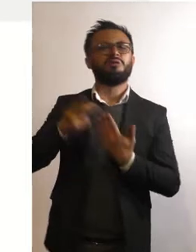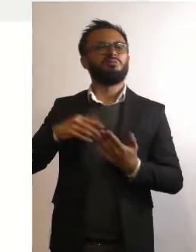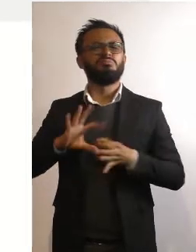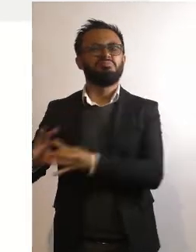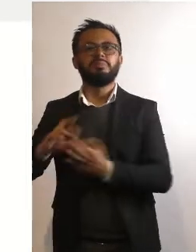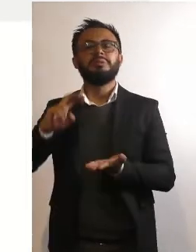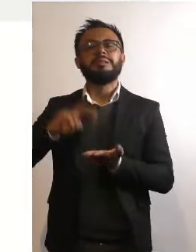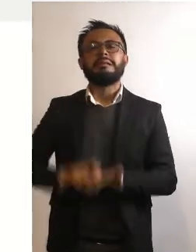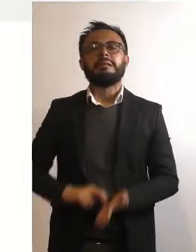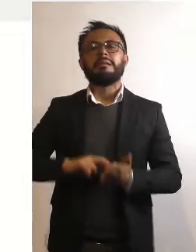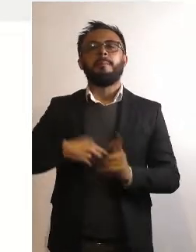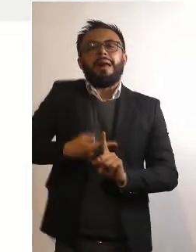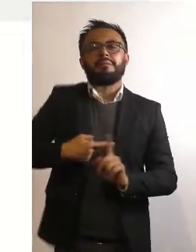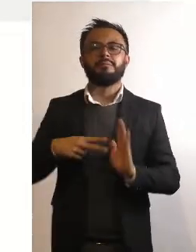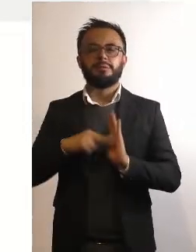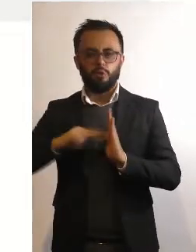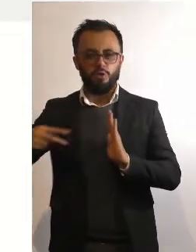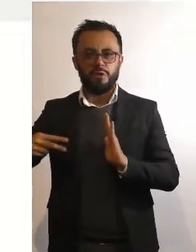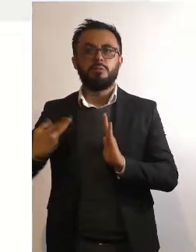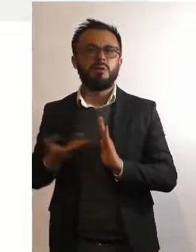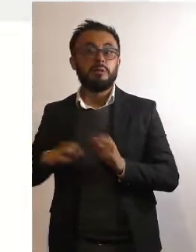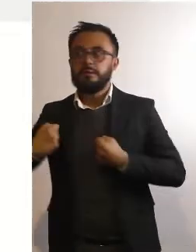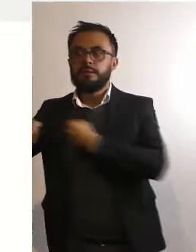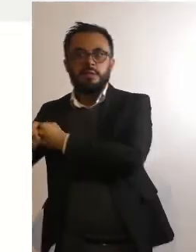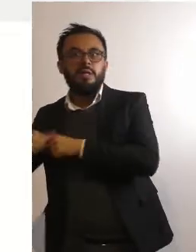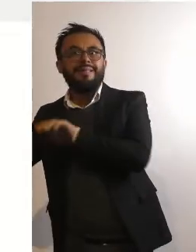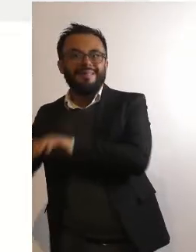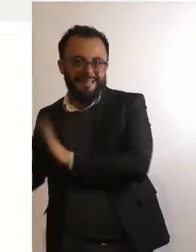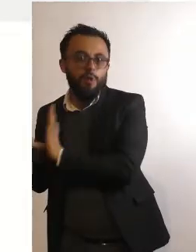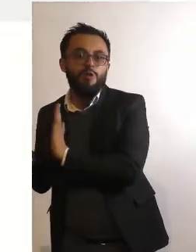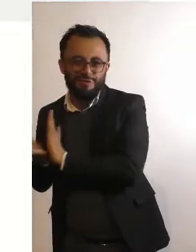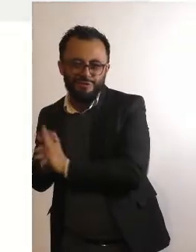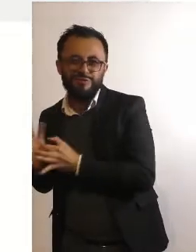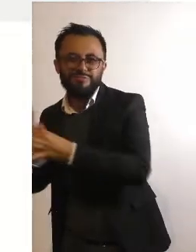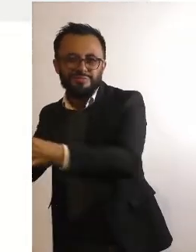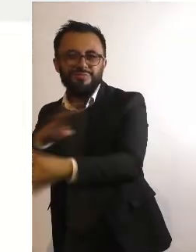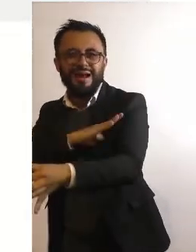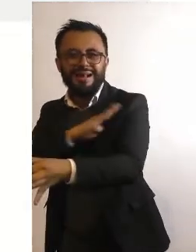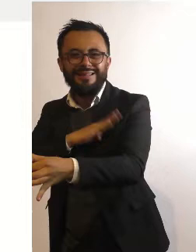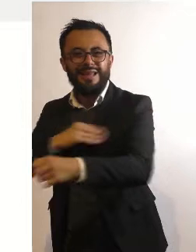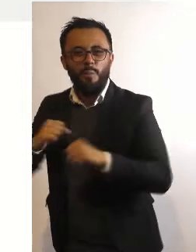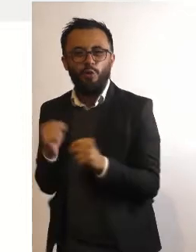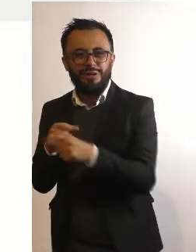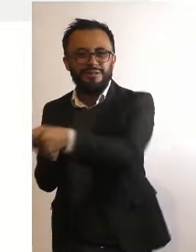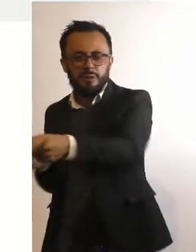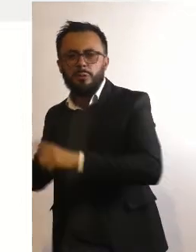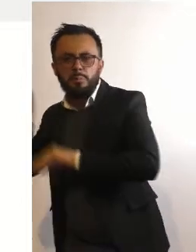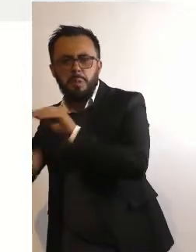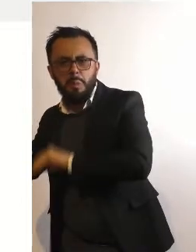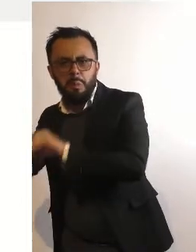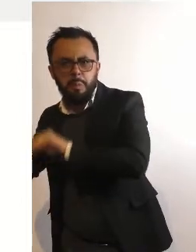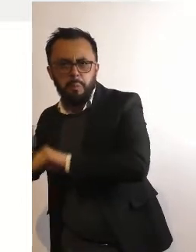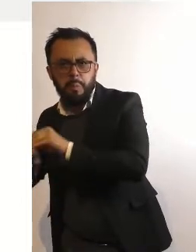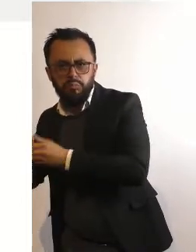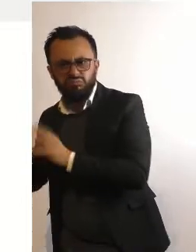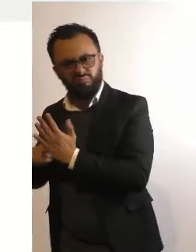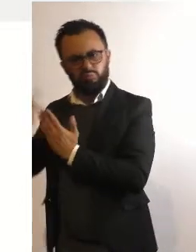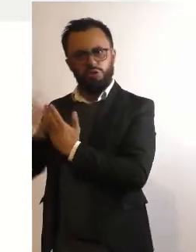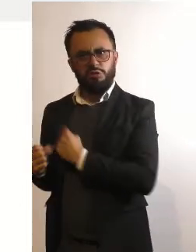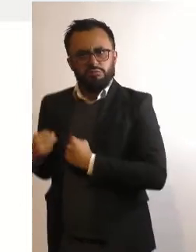fue estructurada por la Secretaría de Educación y la Alcaldía de Bogotá y tiene una financiación importante